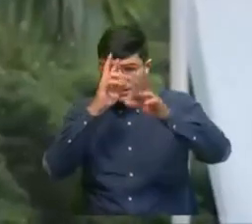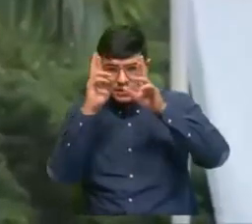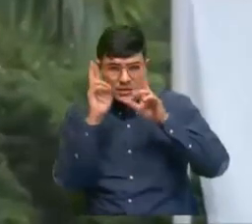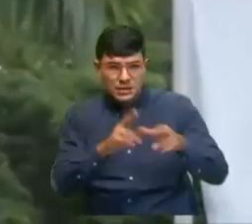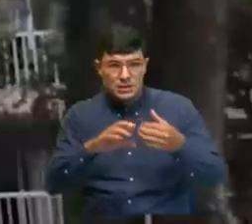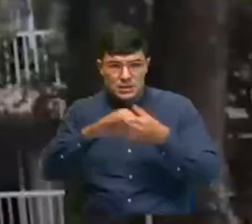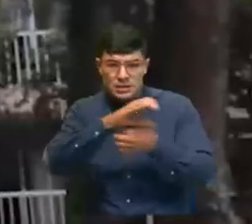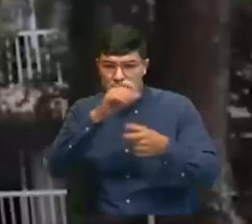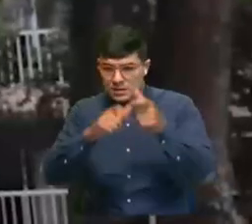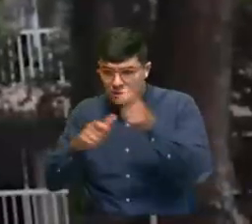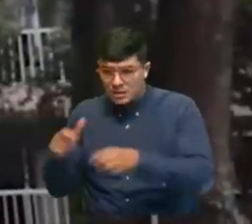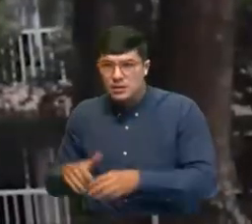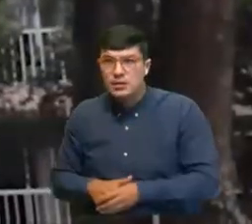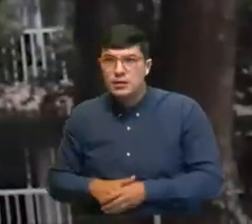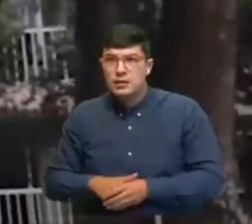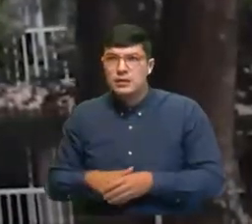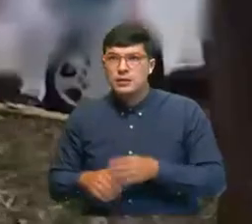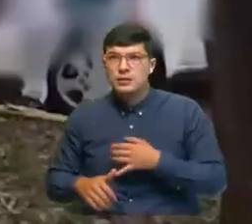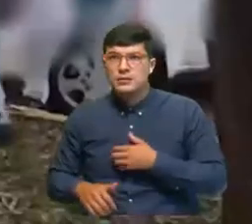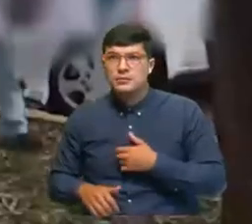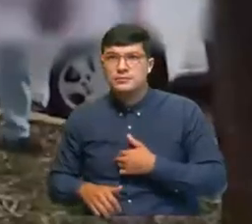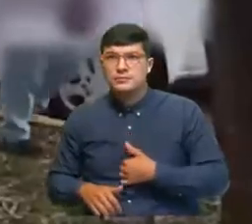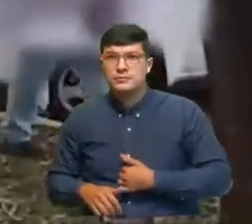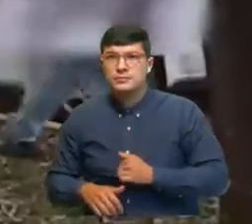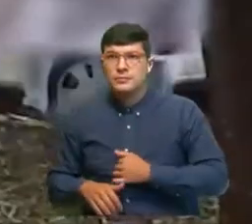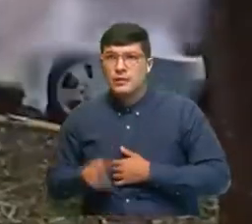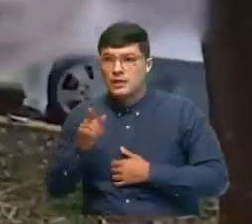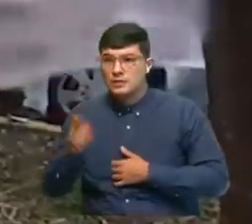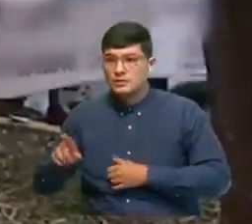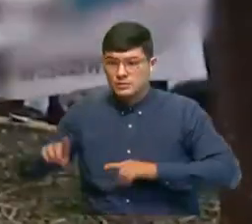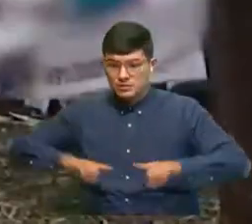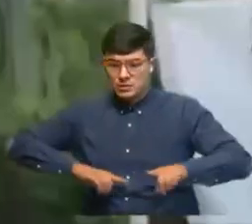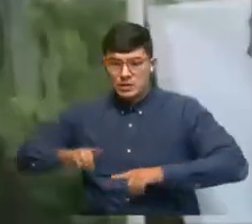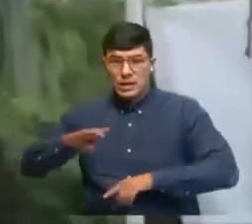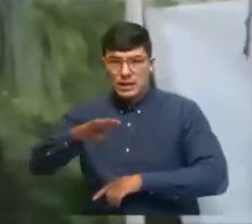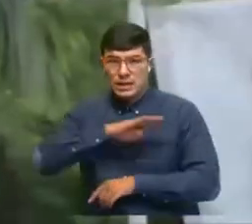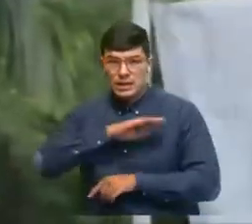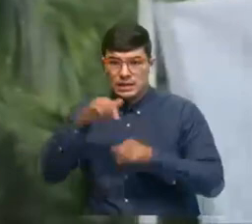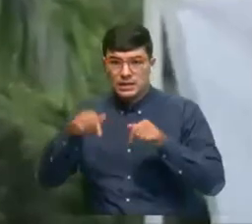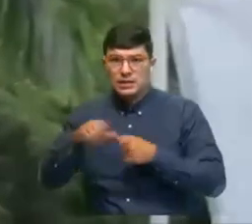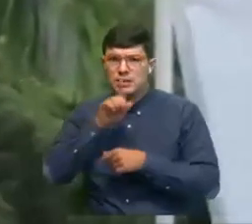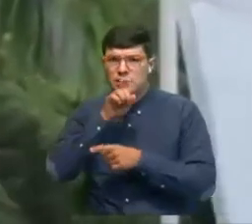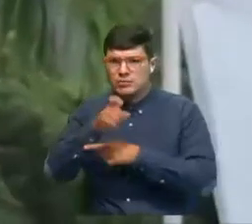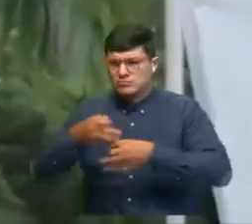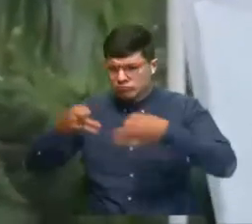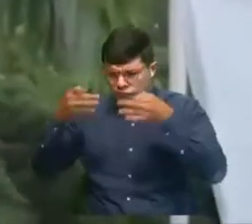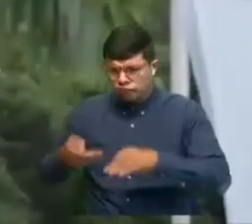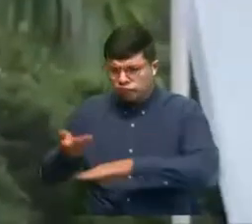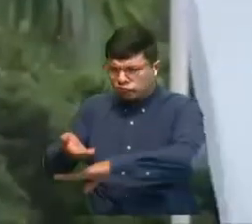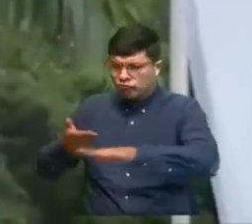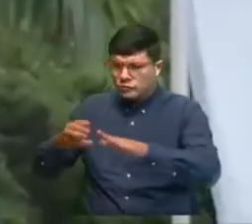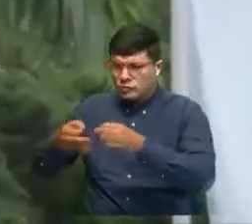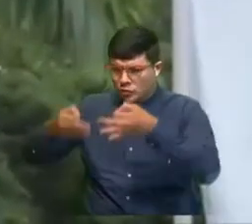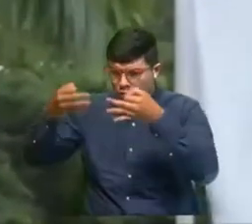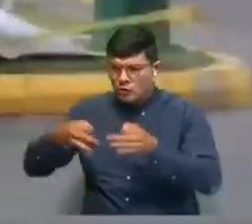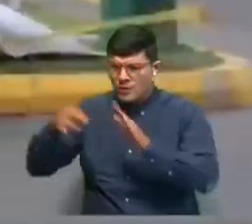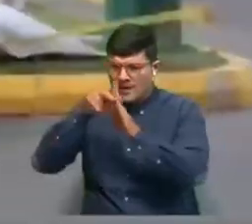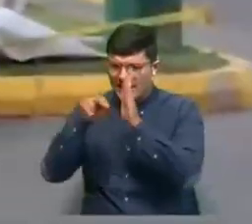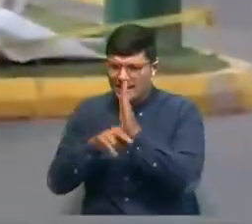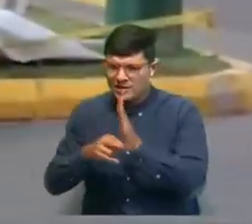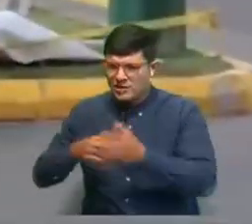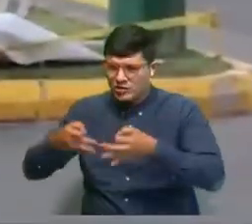a la ciudadanía. La administración será exigente para hacer cumplir la norma en la estricta definición de la